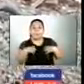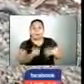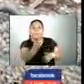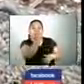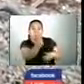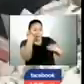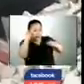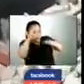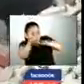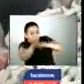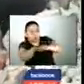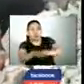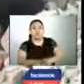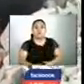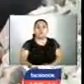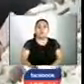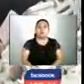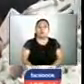los escombros.